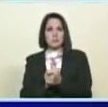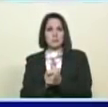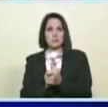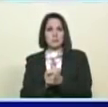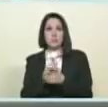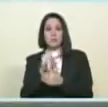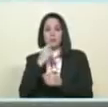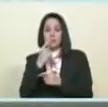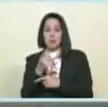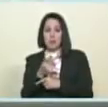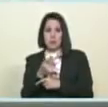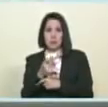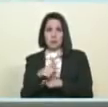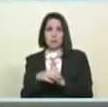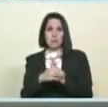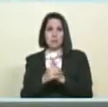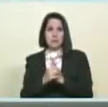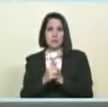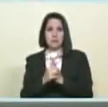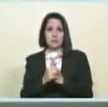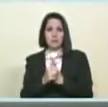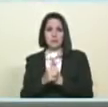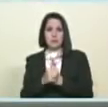como he venido diciendo,